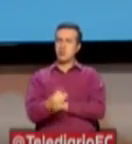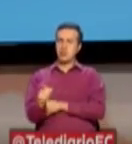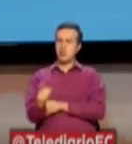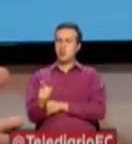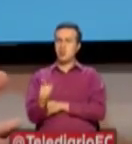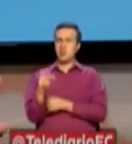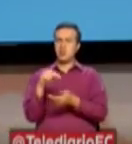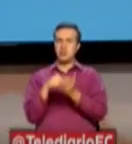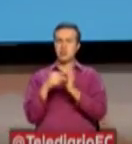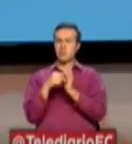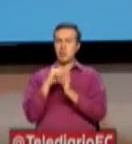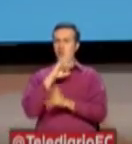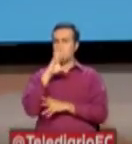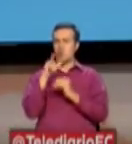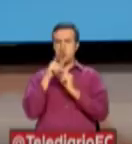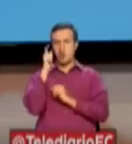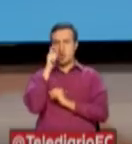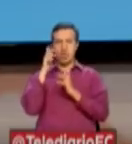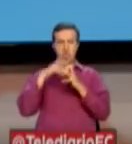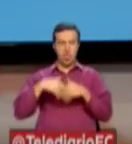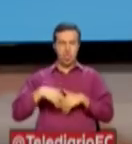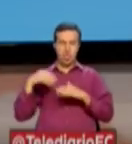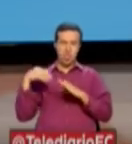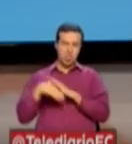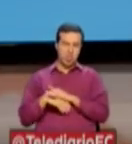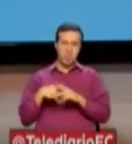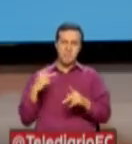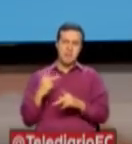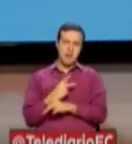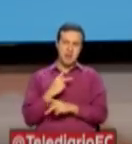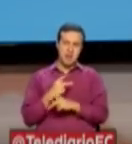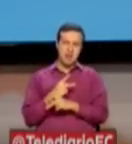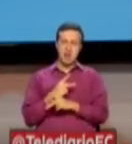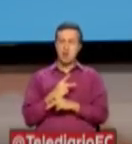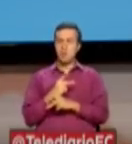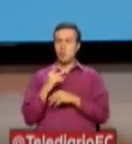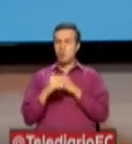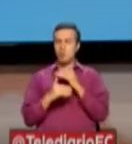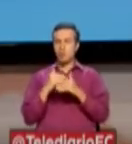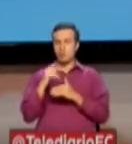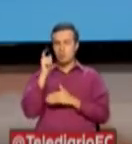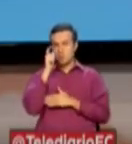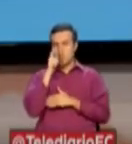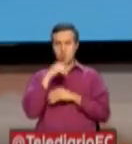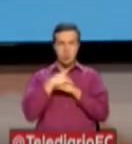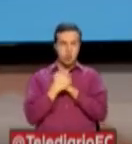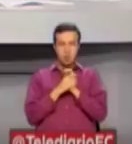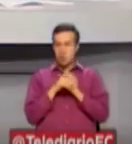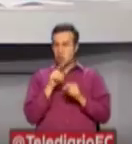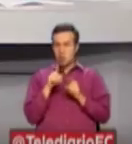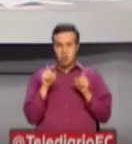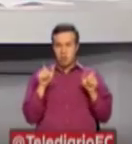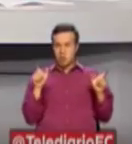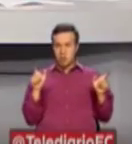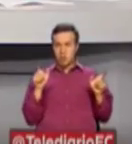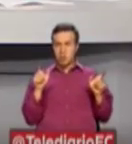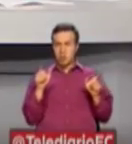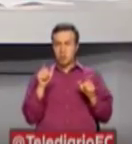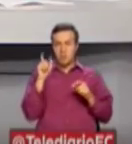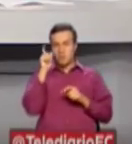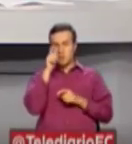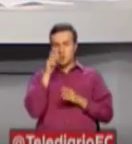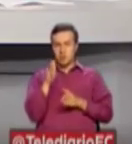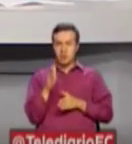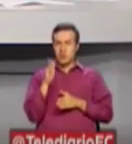desestabilizar al sistema y va a implicar de alguna manera trastocar los procesos o beneficiar al presunto de la que la